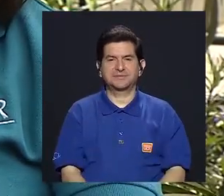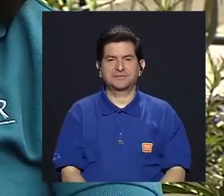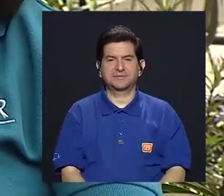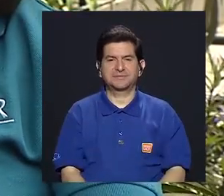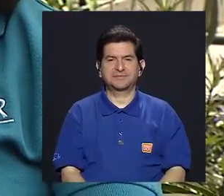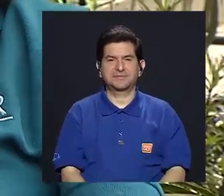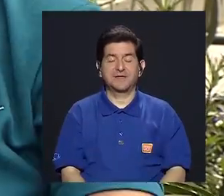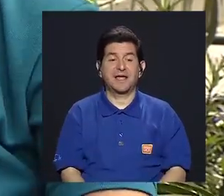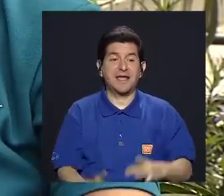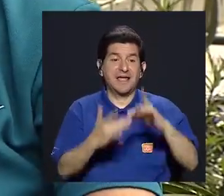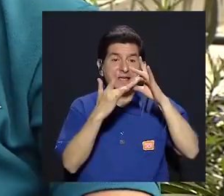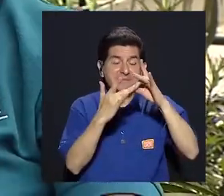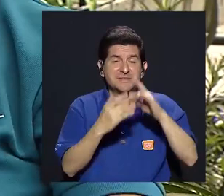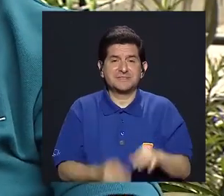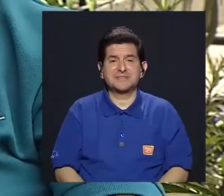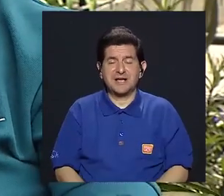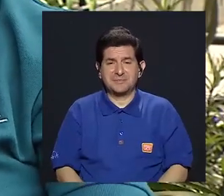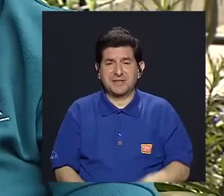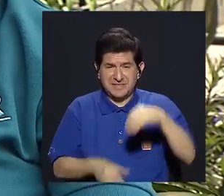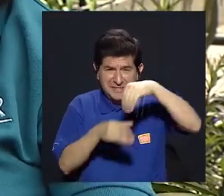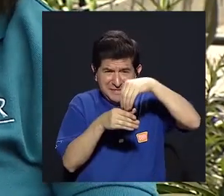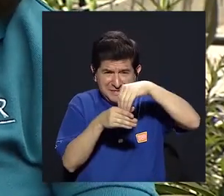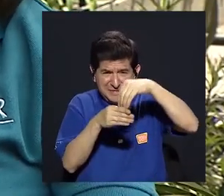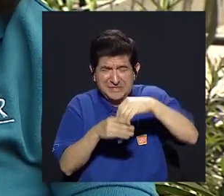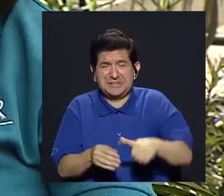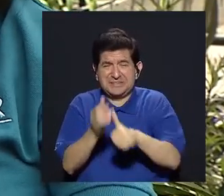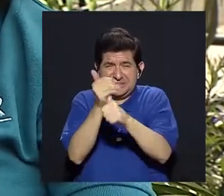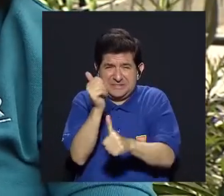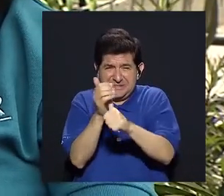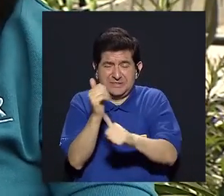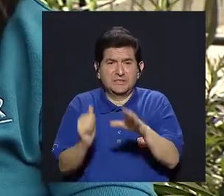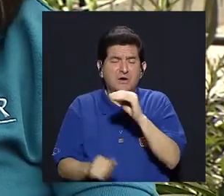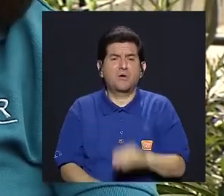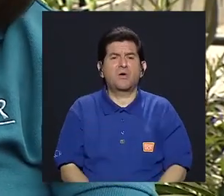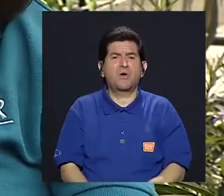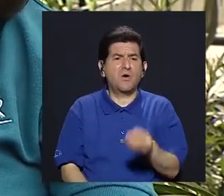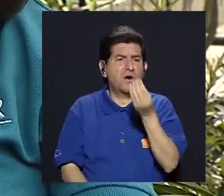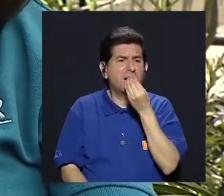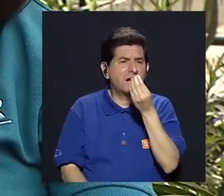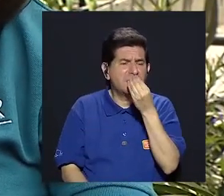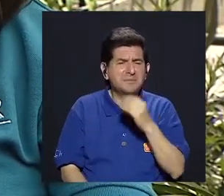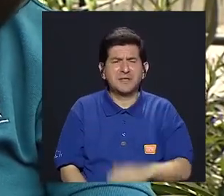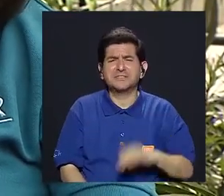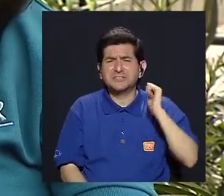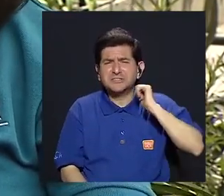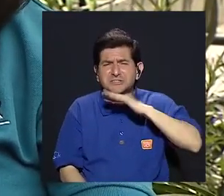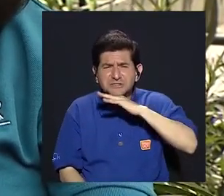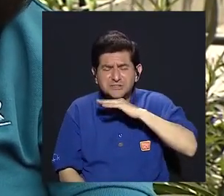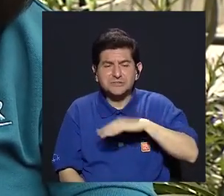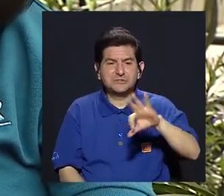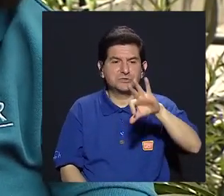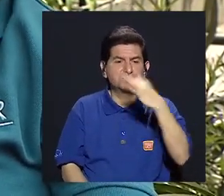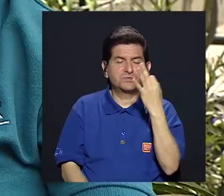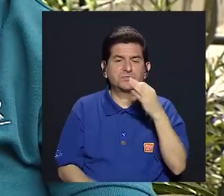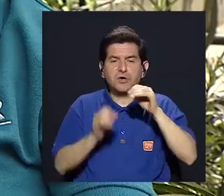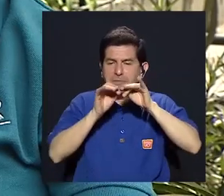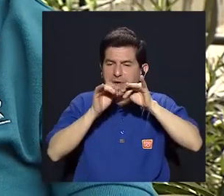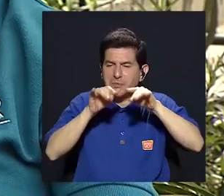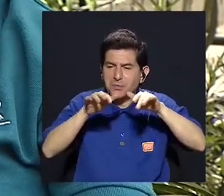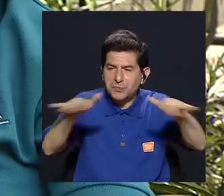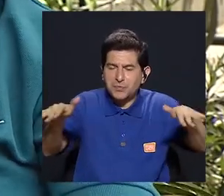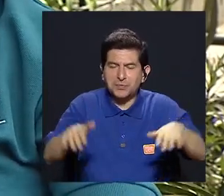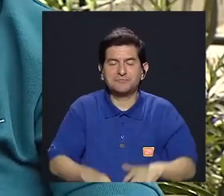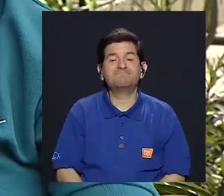contaminada sobre todo con materia fecal o en los alimentos contaminando a contaminados y son una vía de diseminación